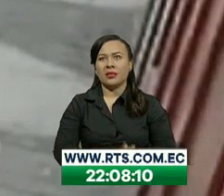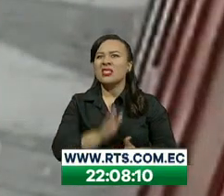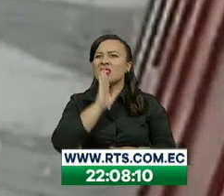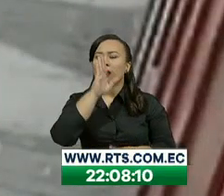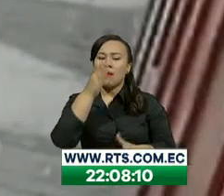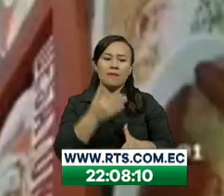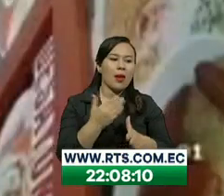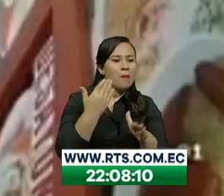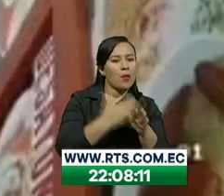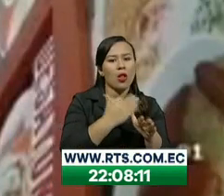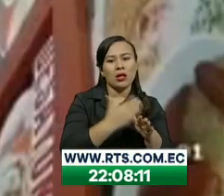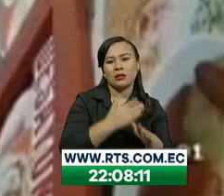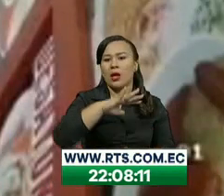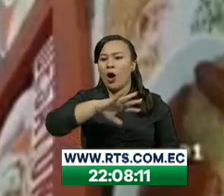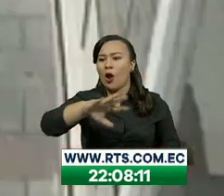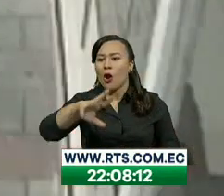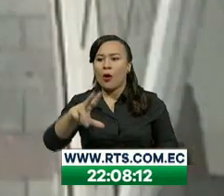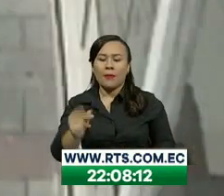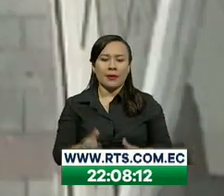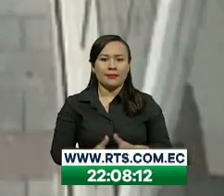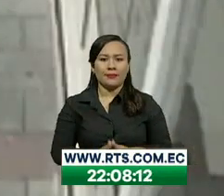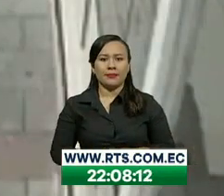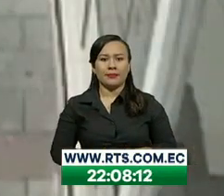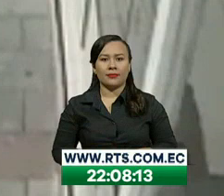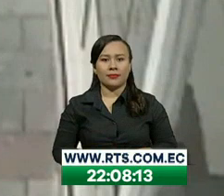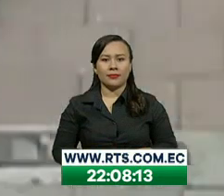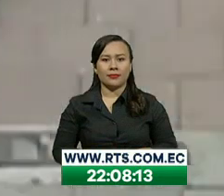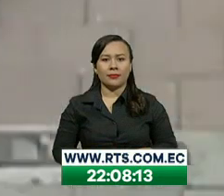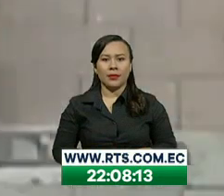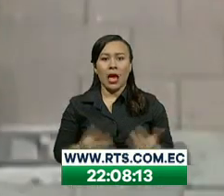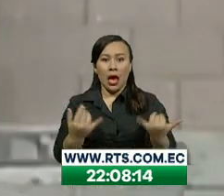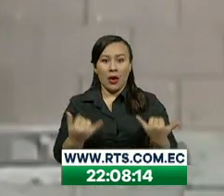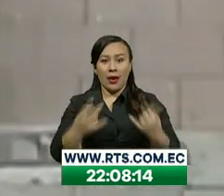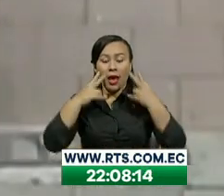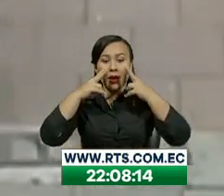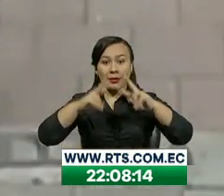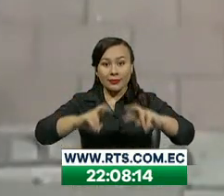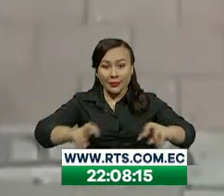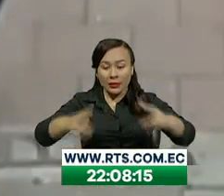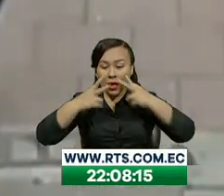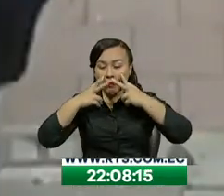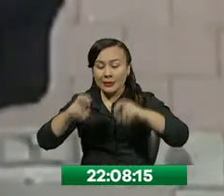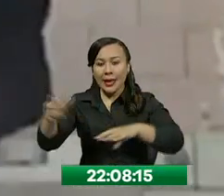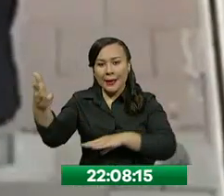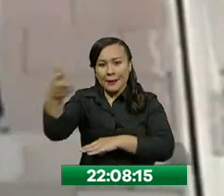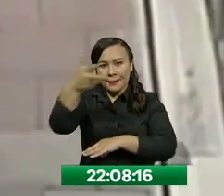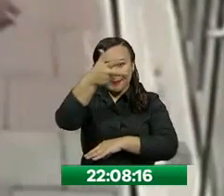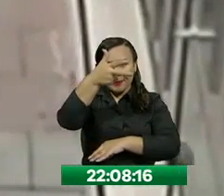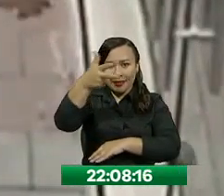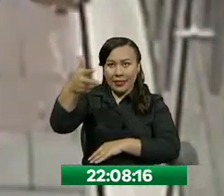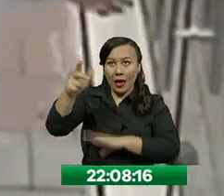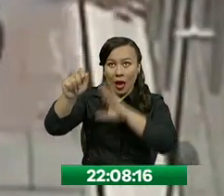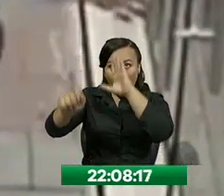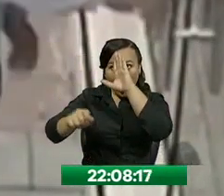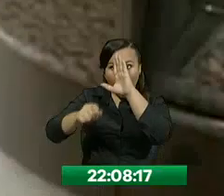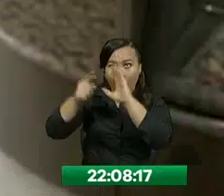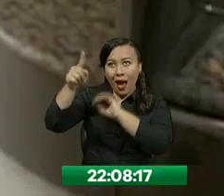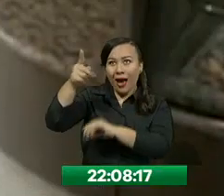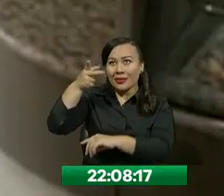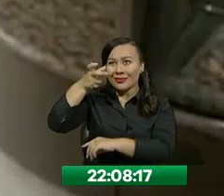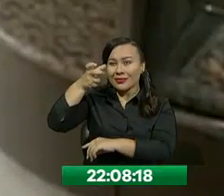robando lo que más podían en pocos segundos. La investigación se basó en el video, se identificó a